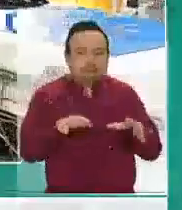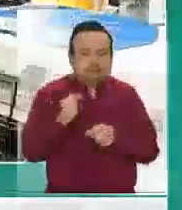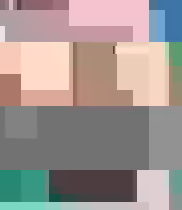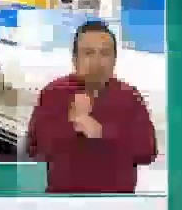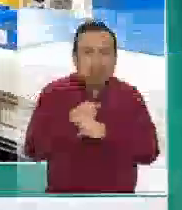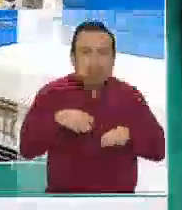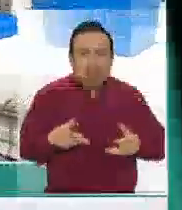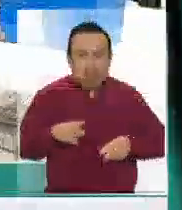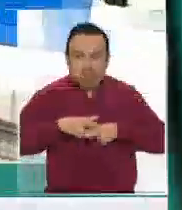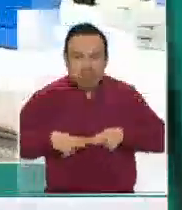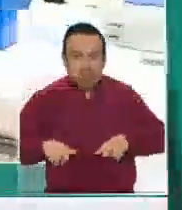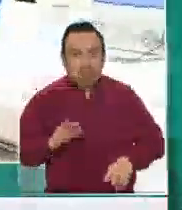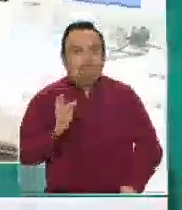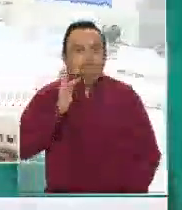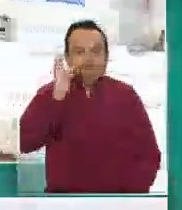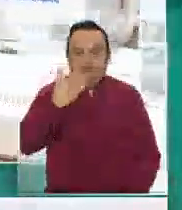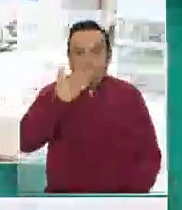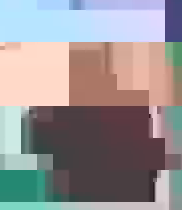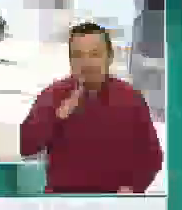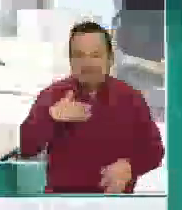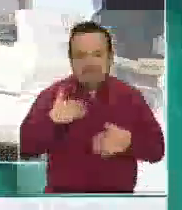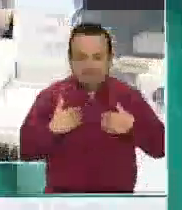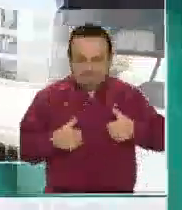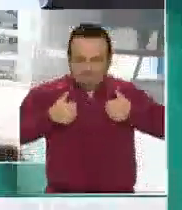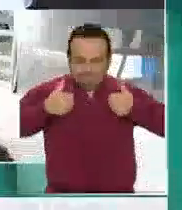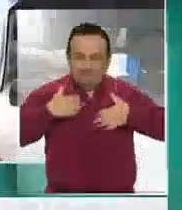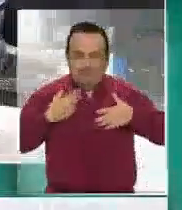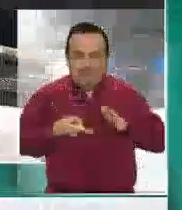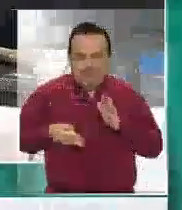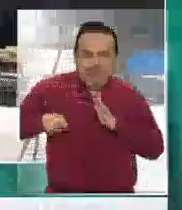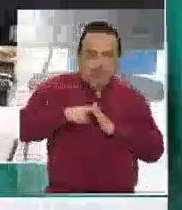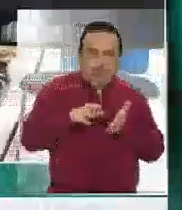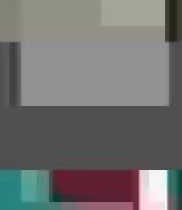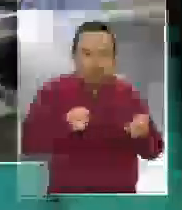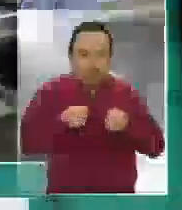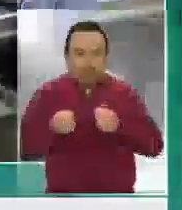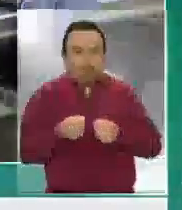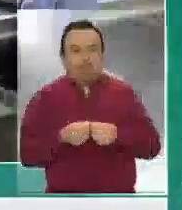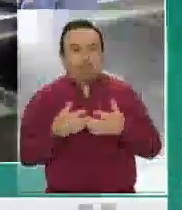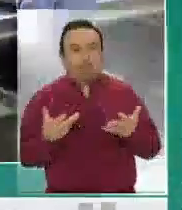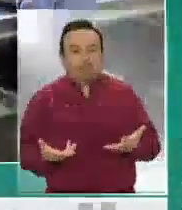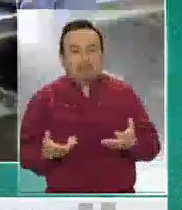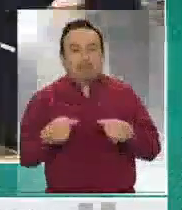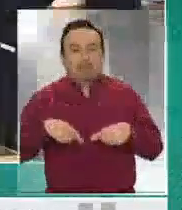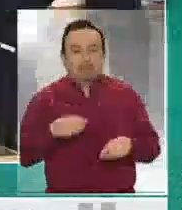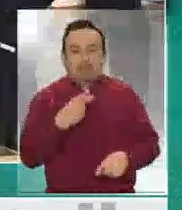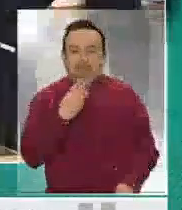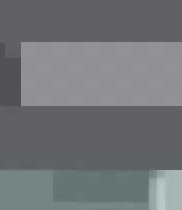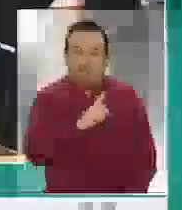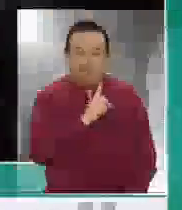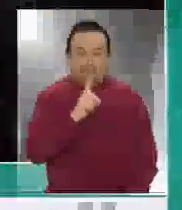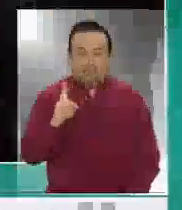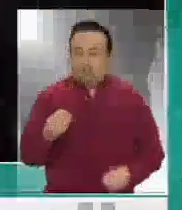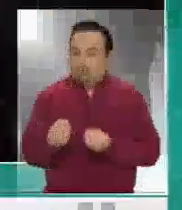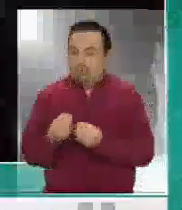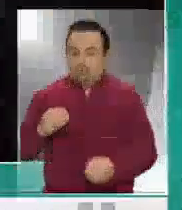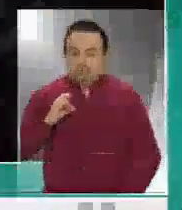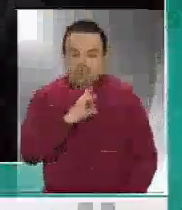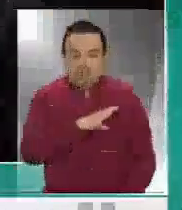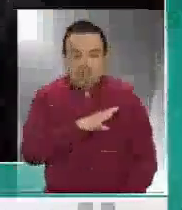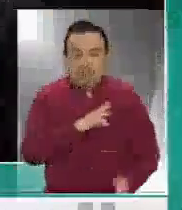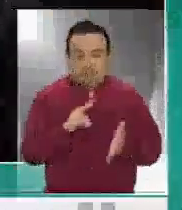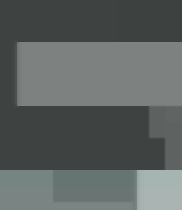hagamos hoy día va a ser clave para la capacidad de recuperación de la economía, para la capacidad de vida que tengan muchos chilenos que van a estar en